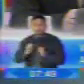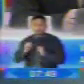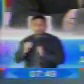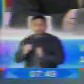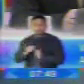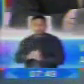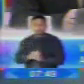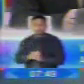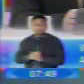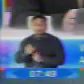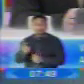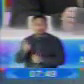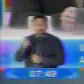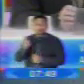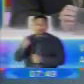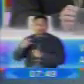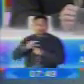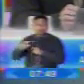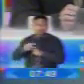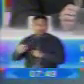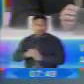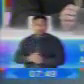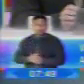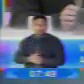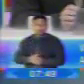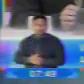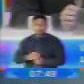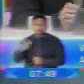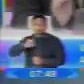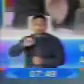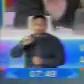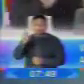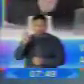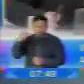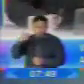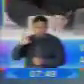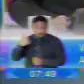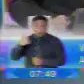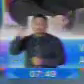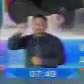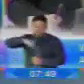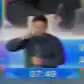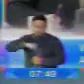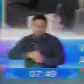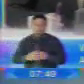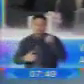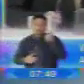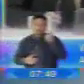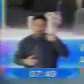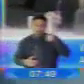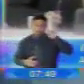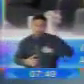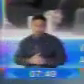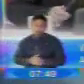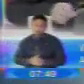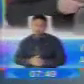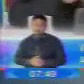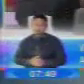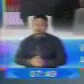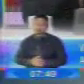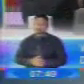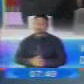nutriendo de sus utilidades. O sea, dinero hay. El dinero está, sí. Es una situación sui generis,